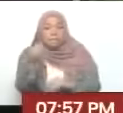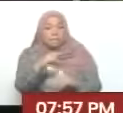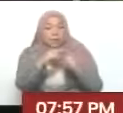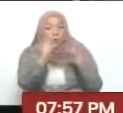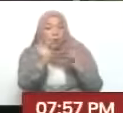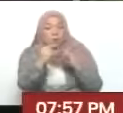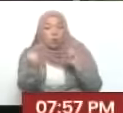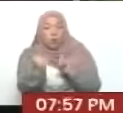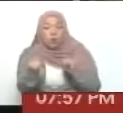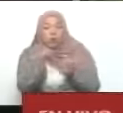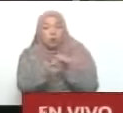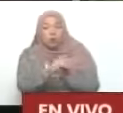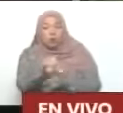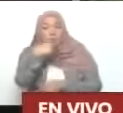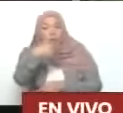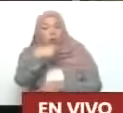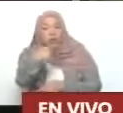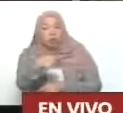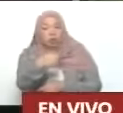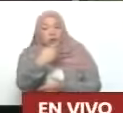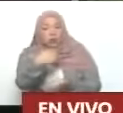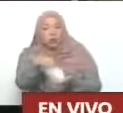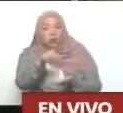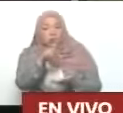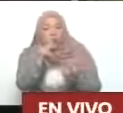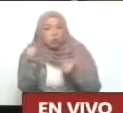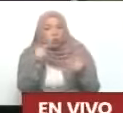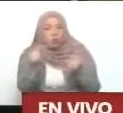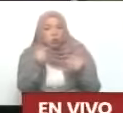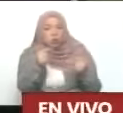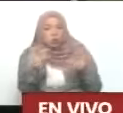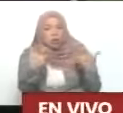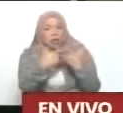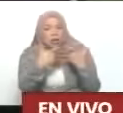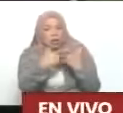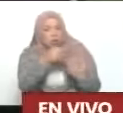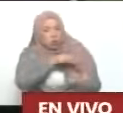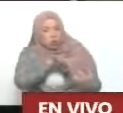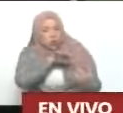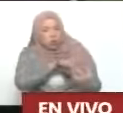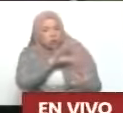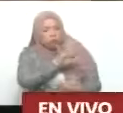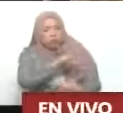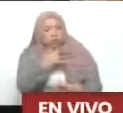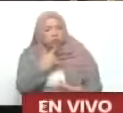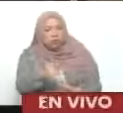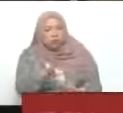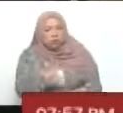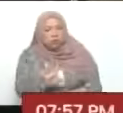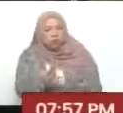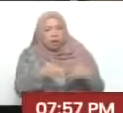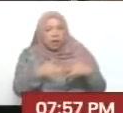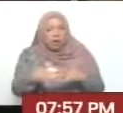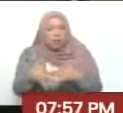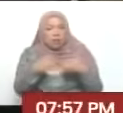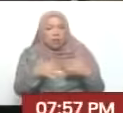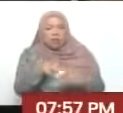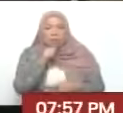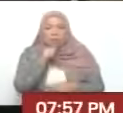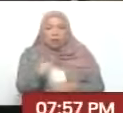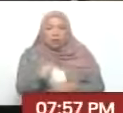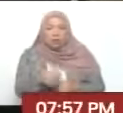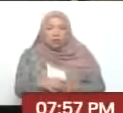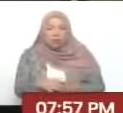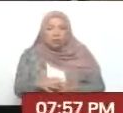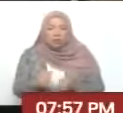colegas míos, politólogos norteamericanos, que hablan del riesgo de una guerra civil en ese país. Estados Unidos está en decadencia. Y